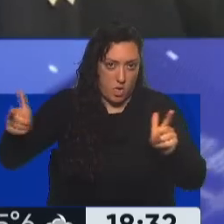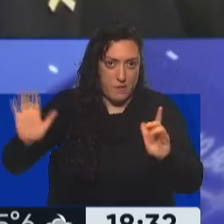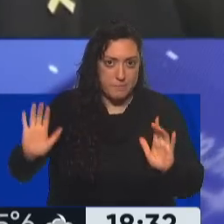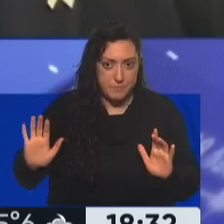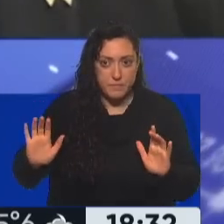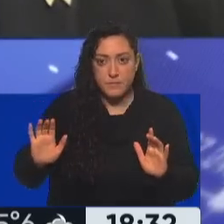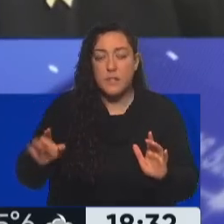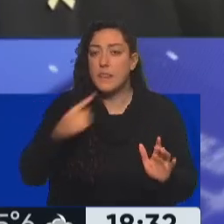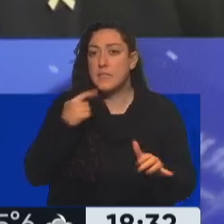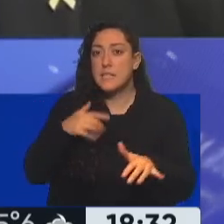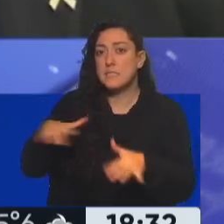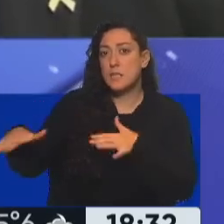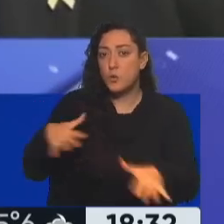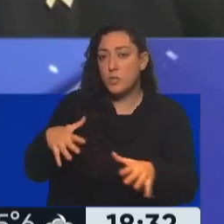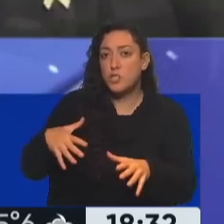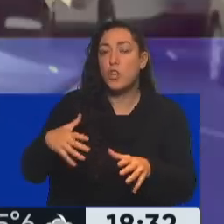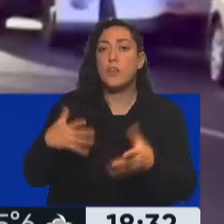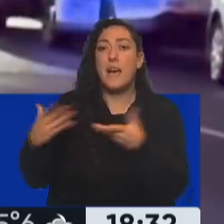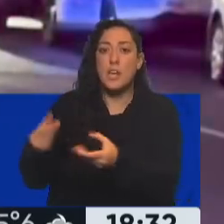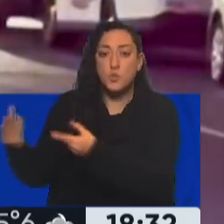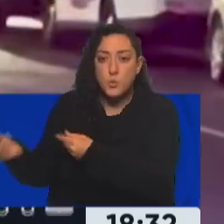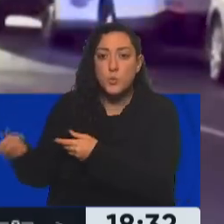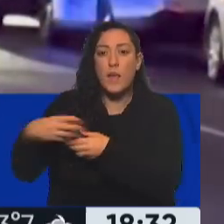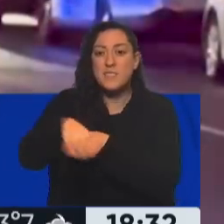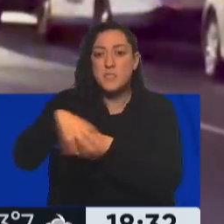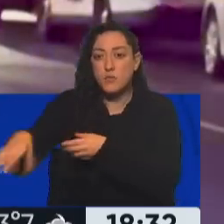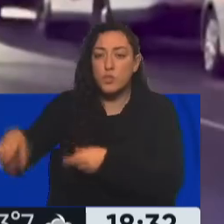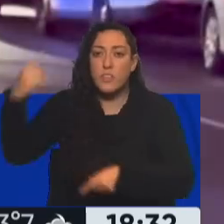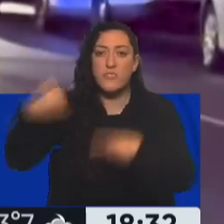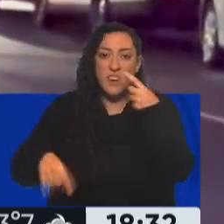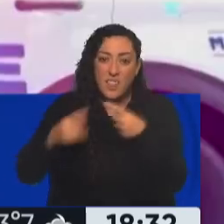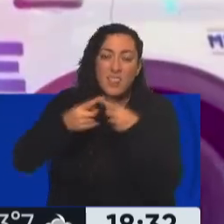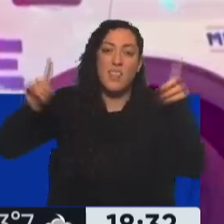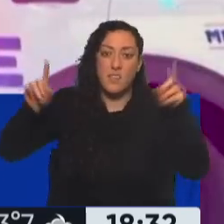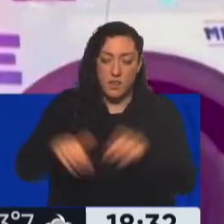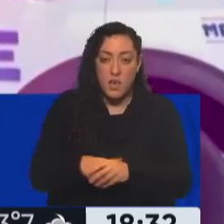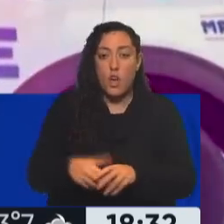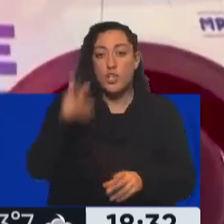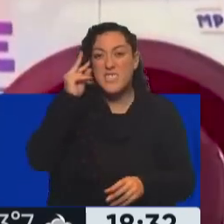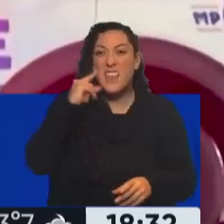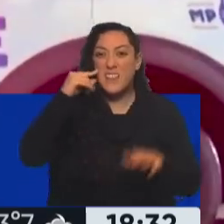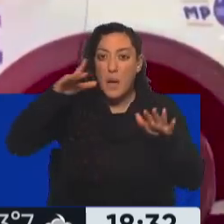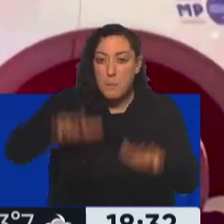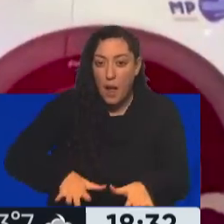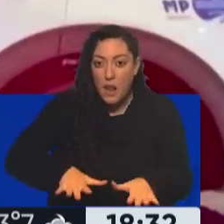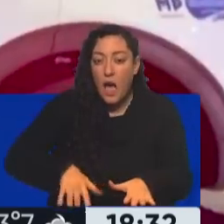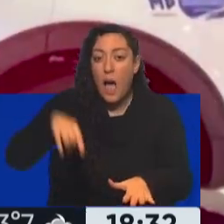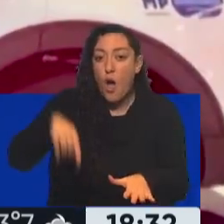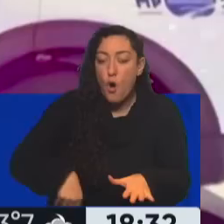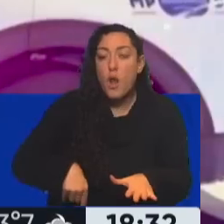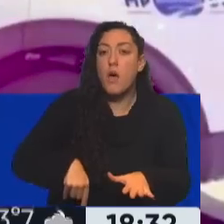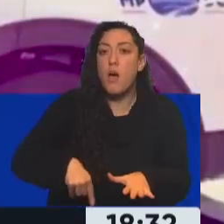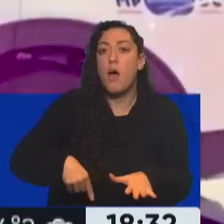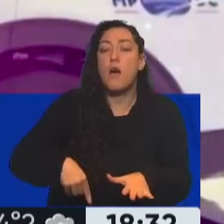de cambiar la situación de distribución de ayuda que quedó paralizada durante 80 días y ahora se está planteando abiertamente